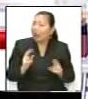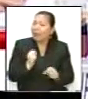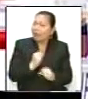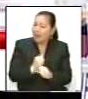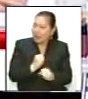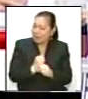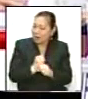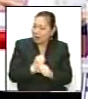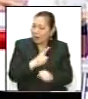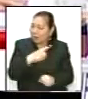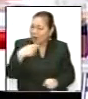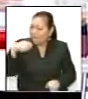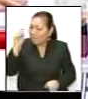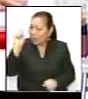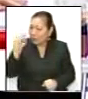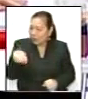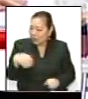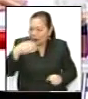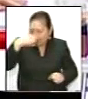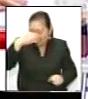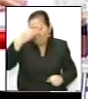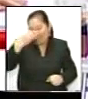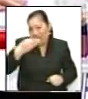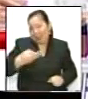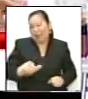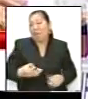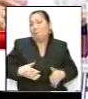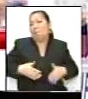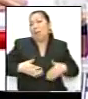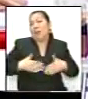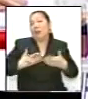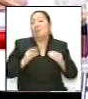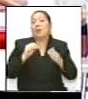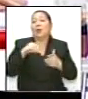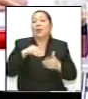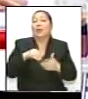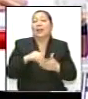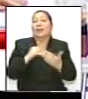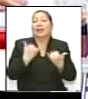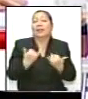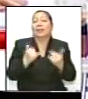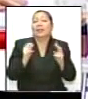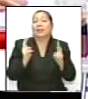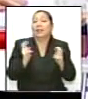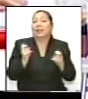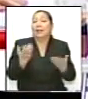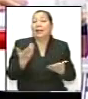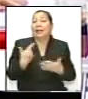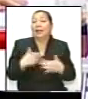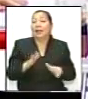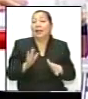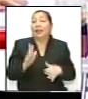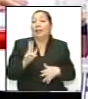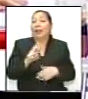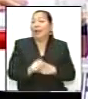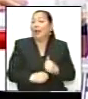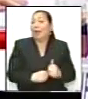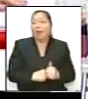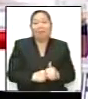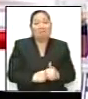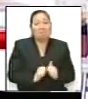al 100% y que verdaderamente podamos darle solución a este tema que ya va a tener 3 años